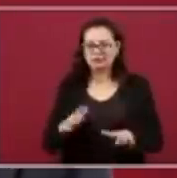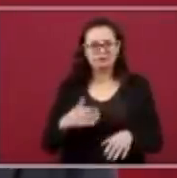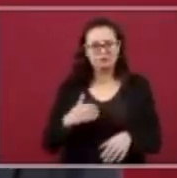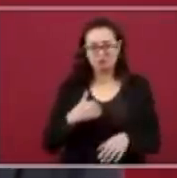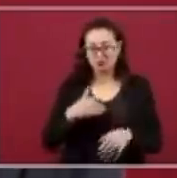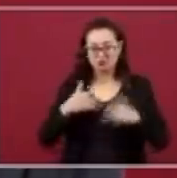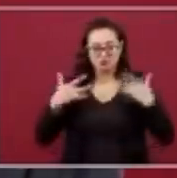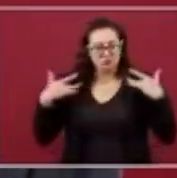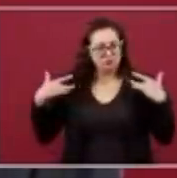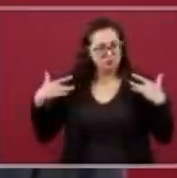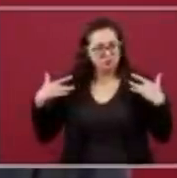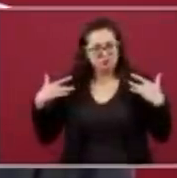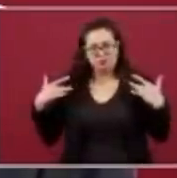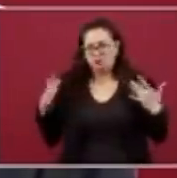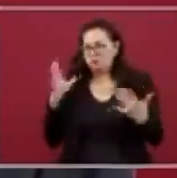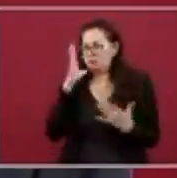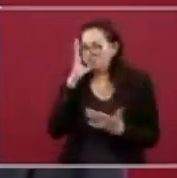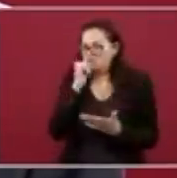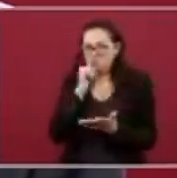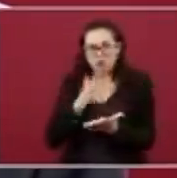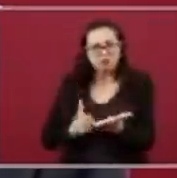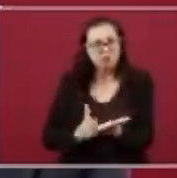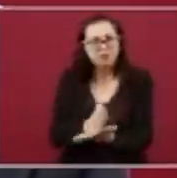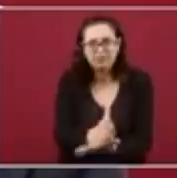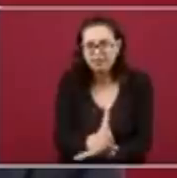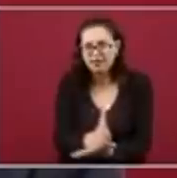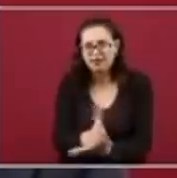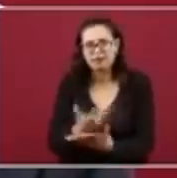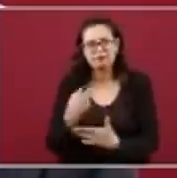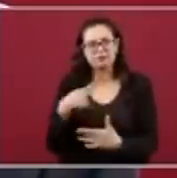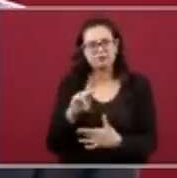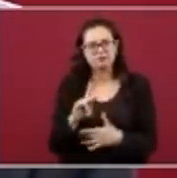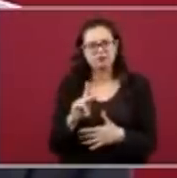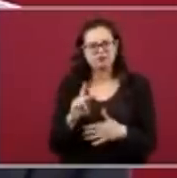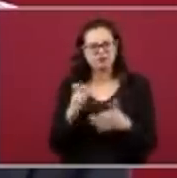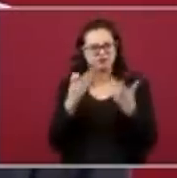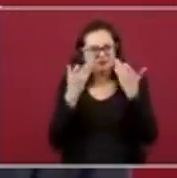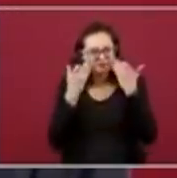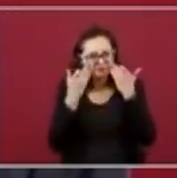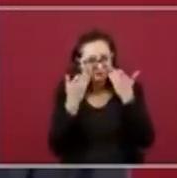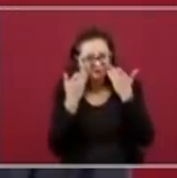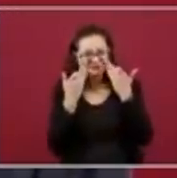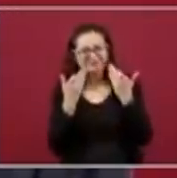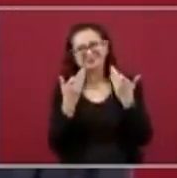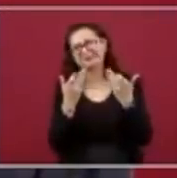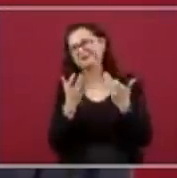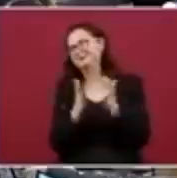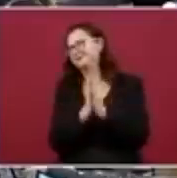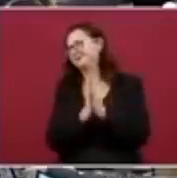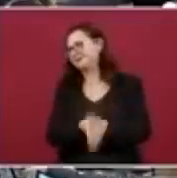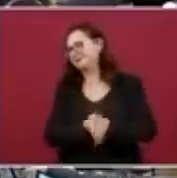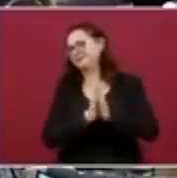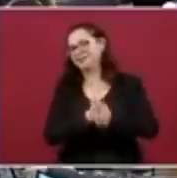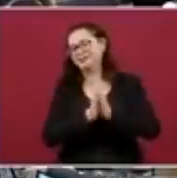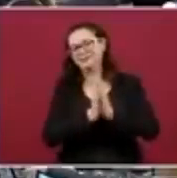¿no? Pero hay cosas que ofenden la inteligencia.